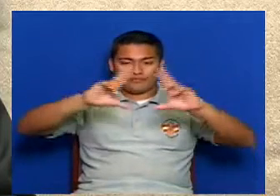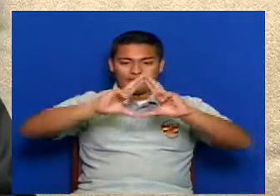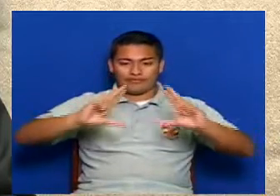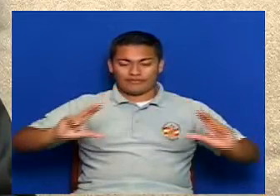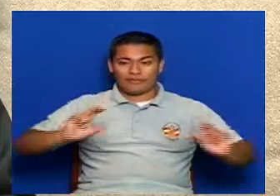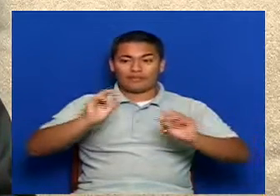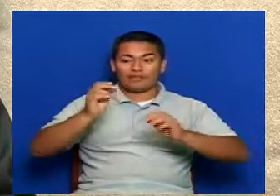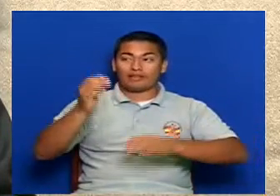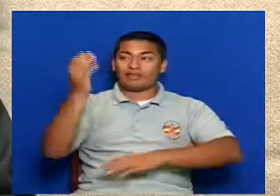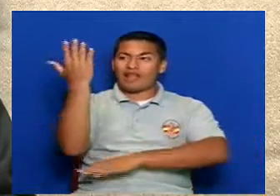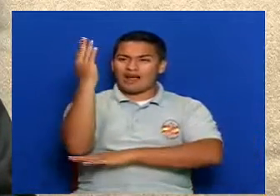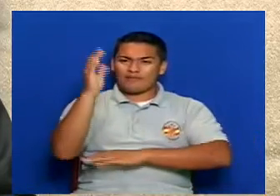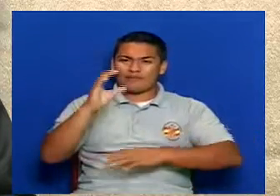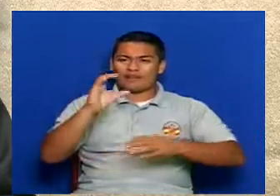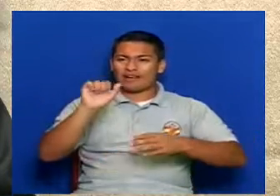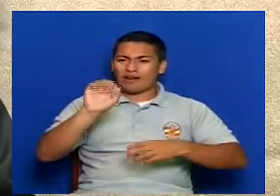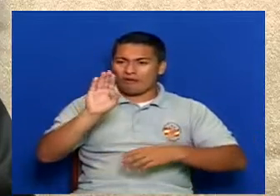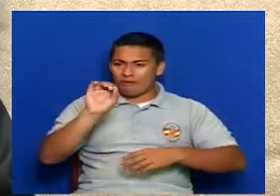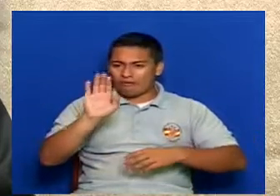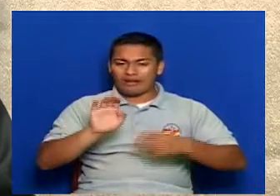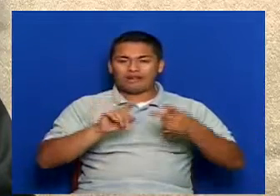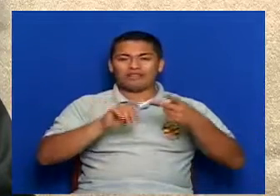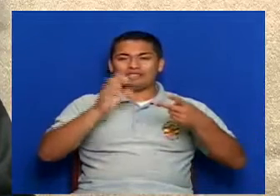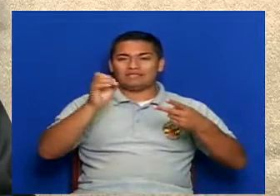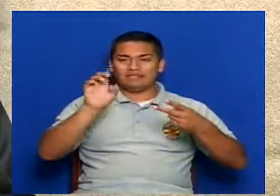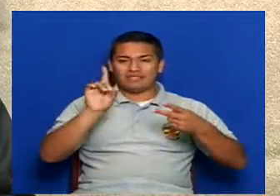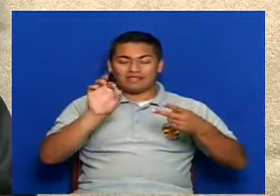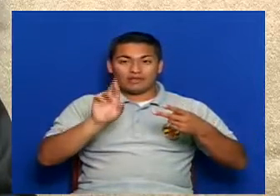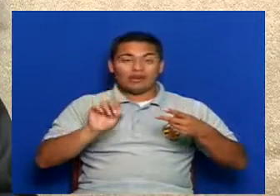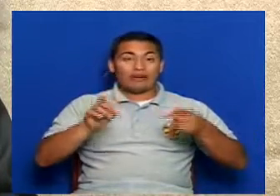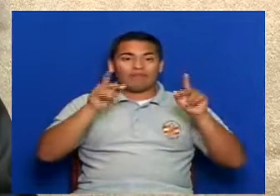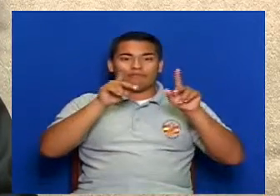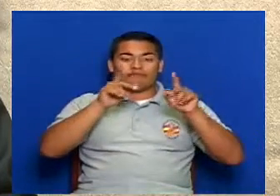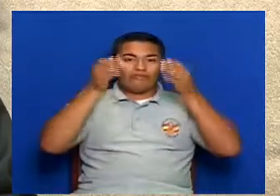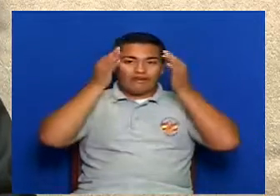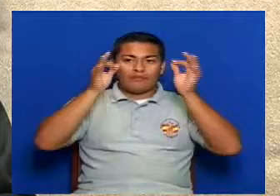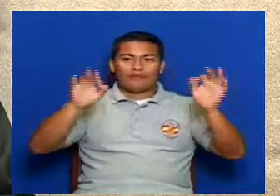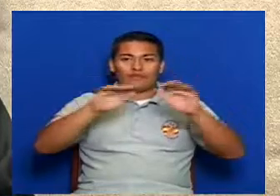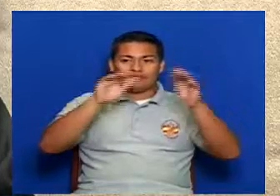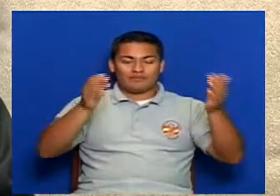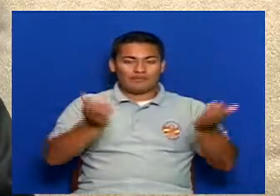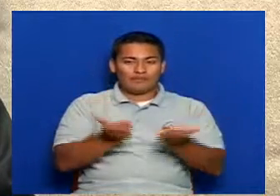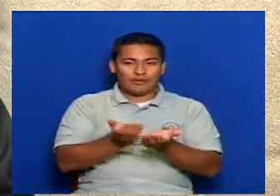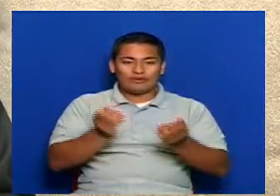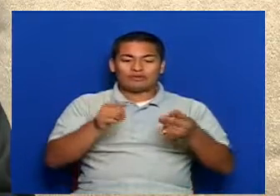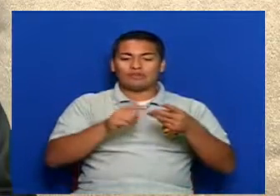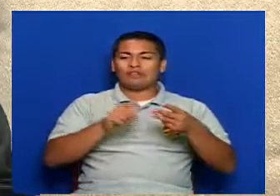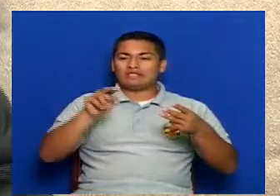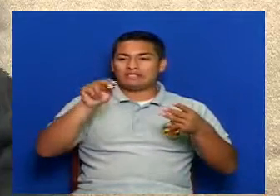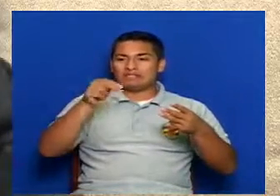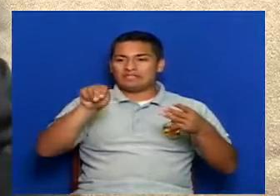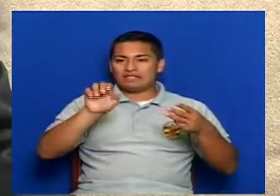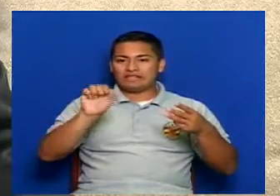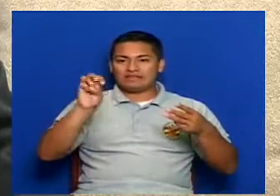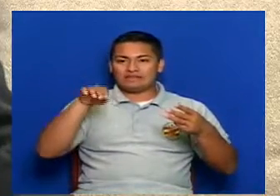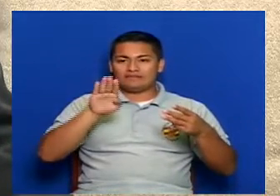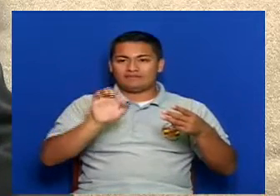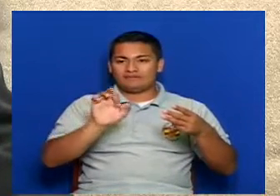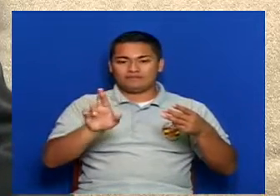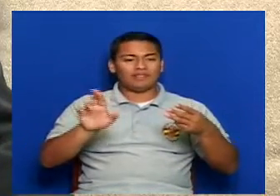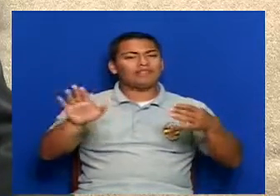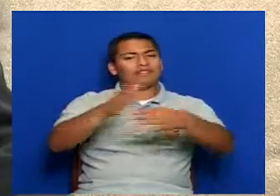maderas y el cedro real más cotizadas en el mundo estaba en ámbar estaban otras especies ahí